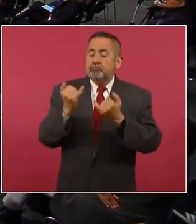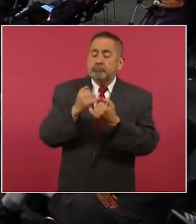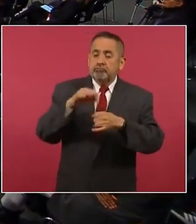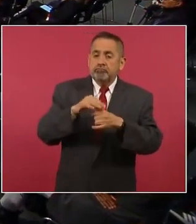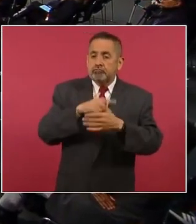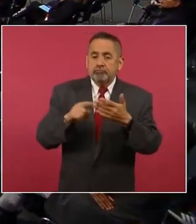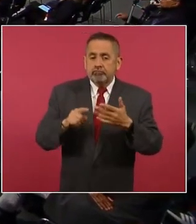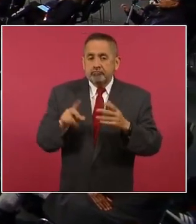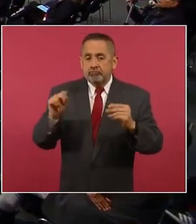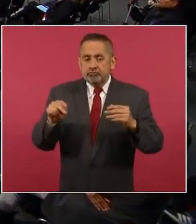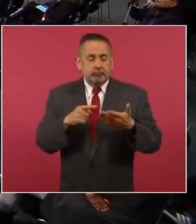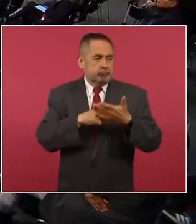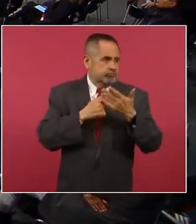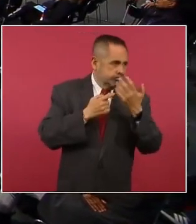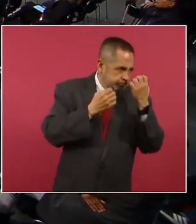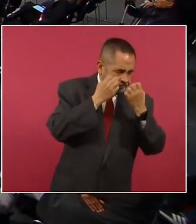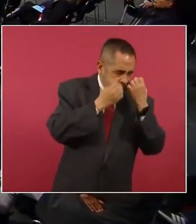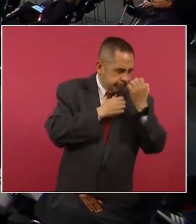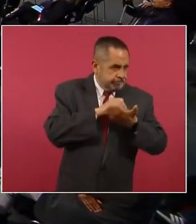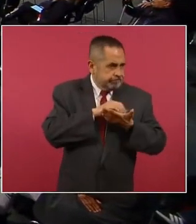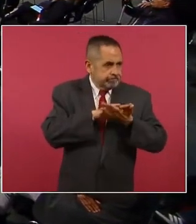o de un analista,